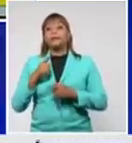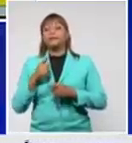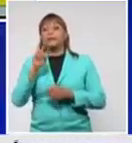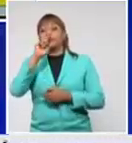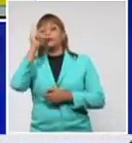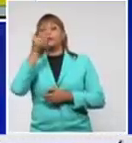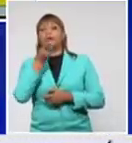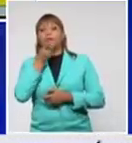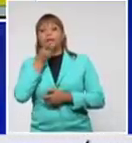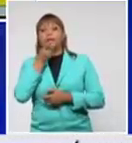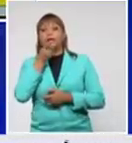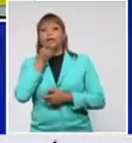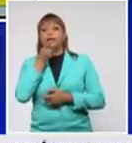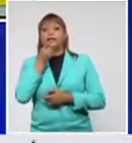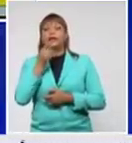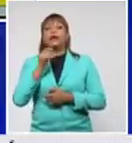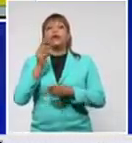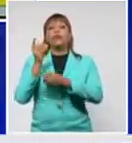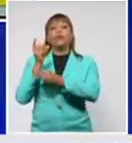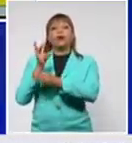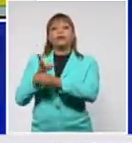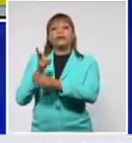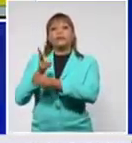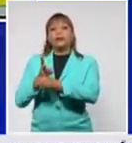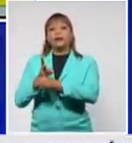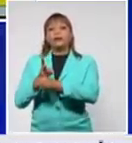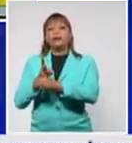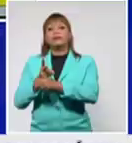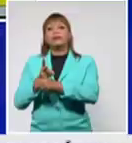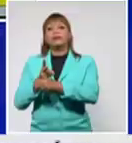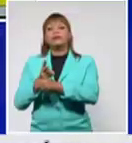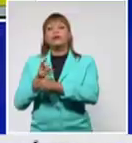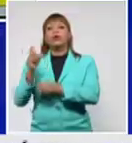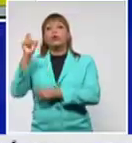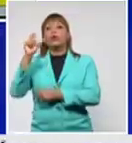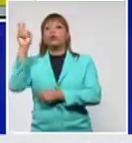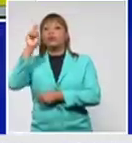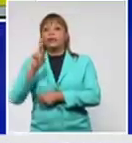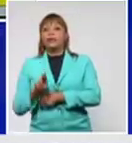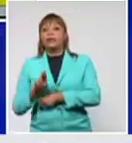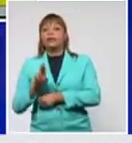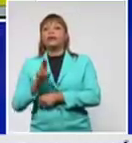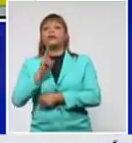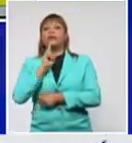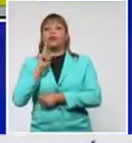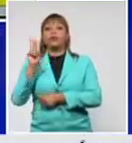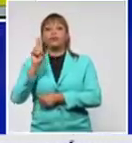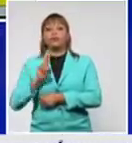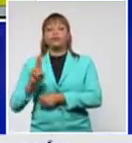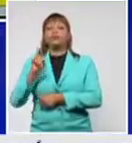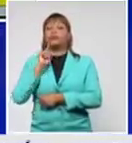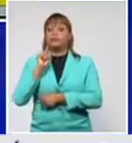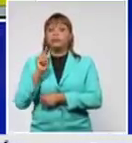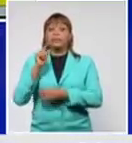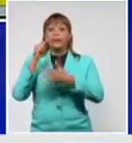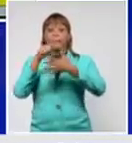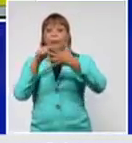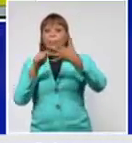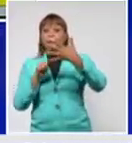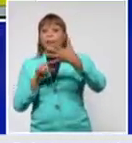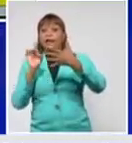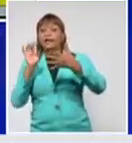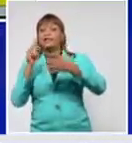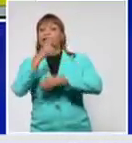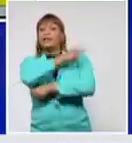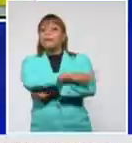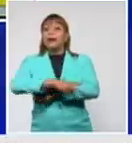Guatemala, Honduras, Costa Rica, y Honduras, son los 15 países de las Américas que